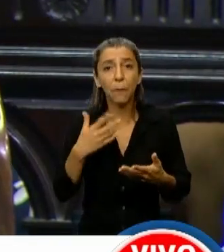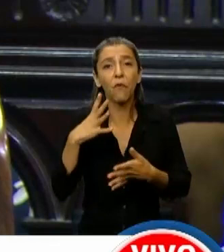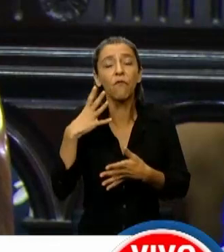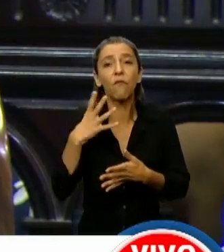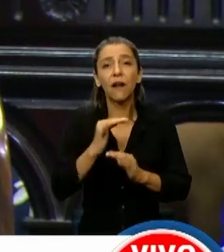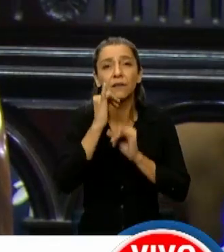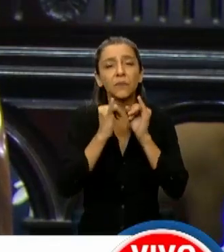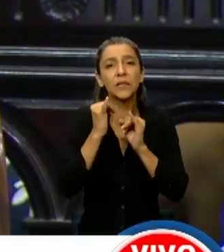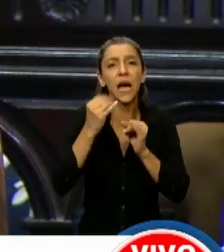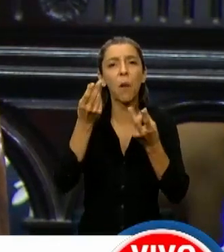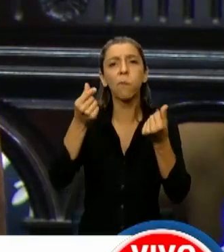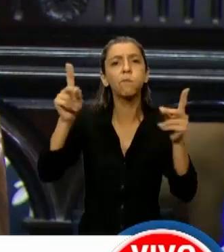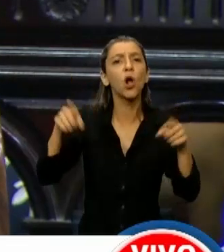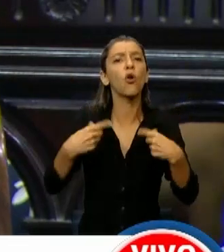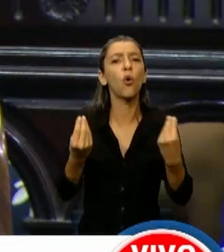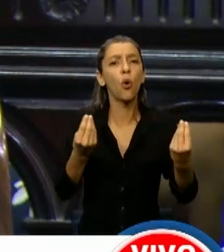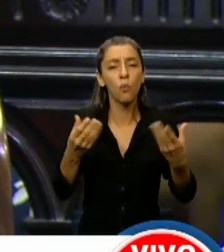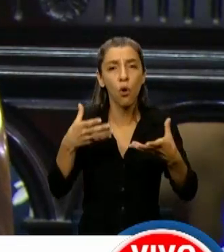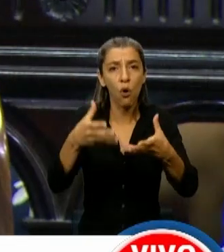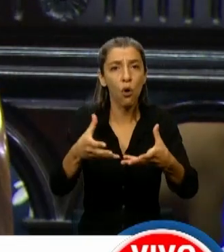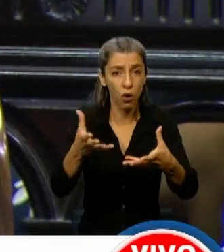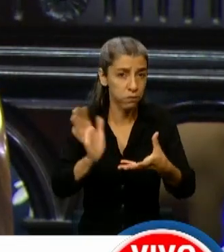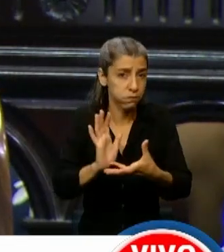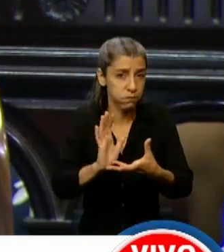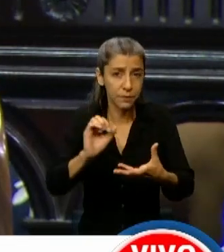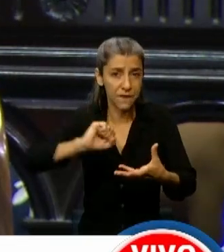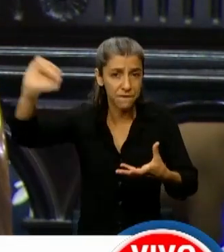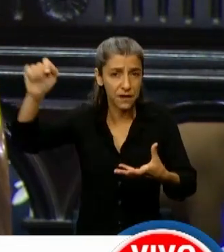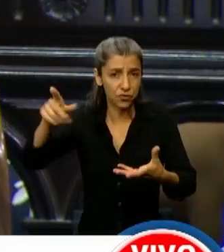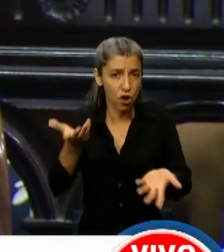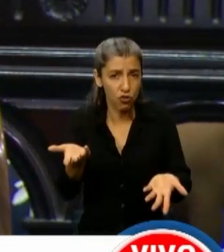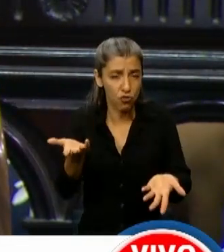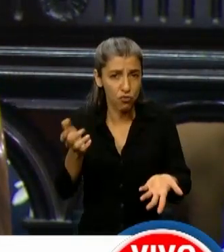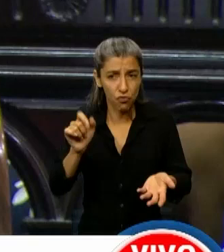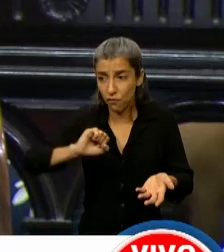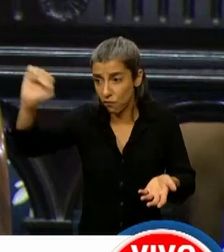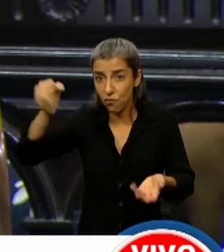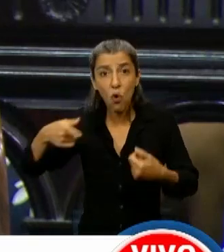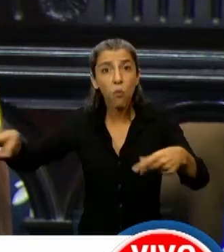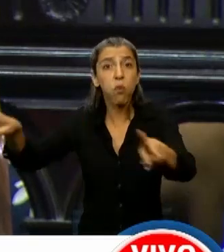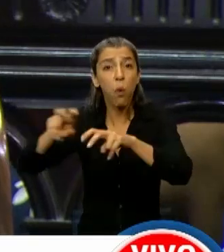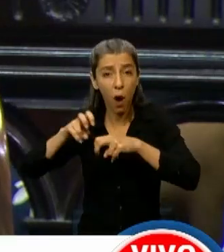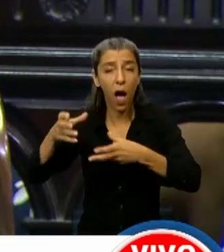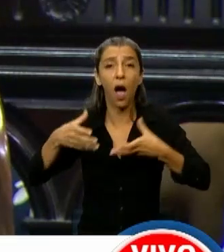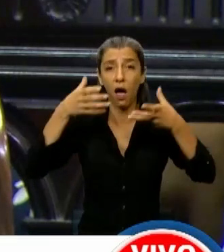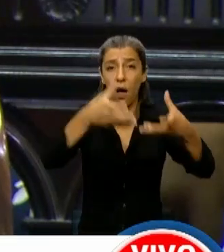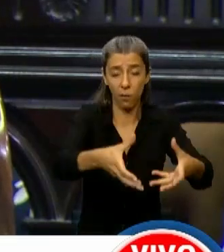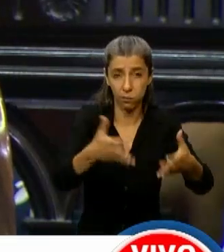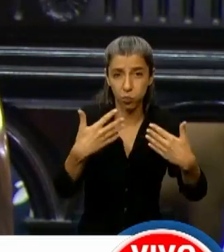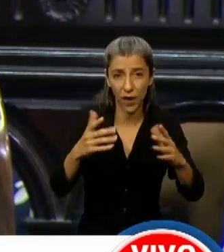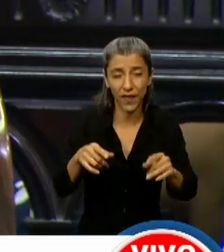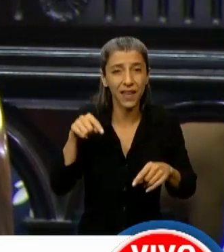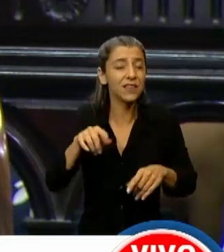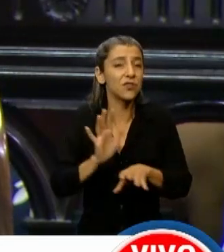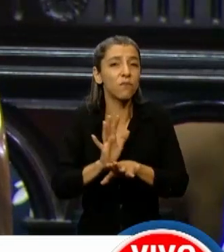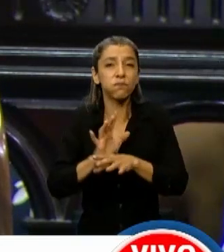respuesta. Lo van a financiar con inflación. Esa es la respuesta. Esa inconsistencia